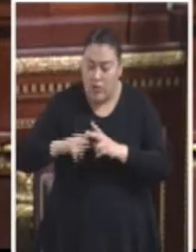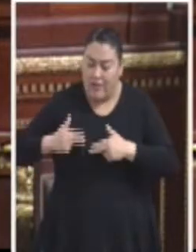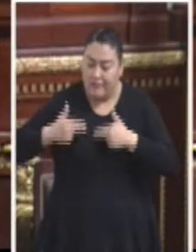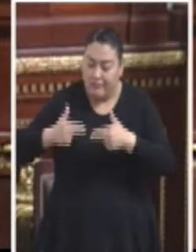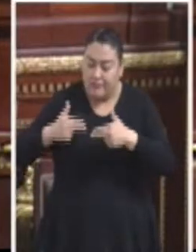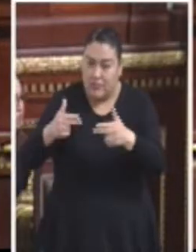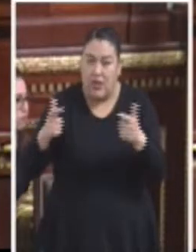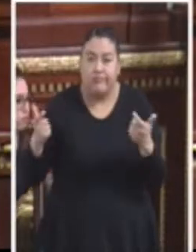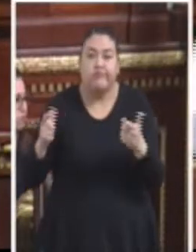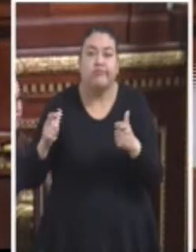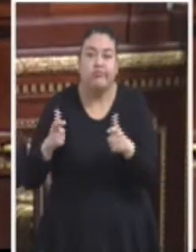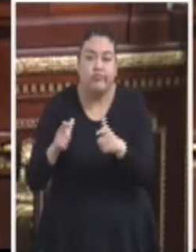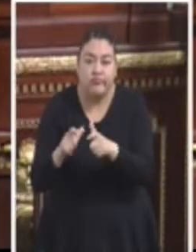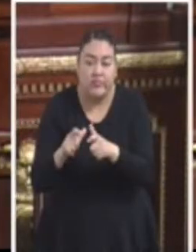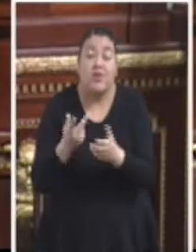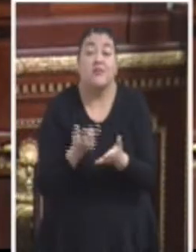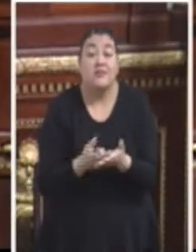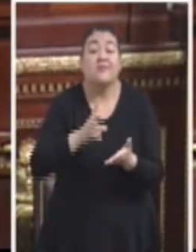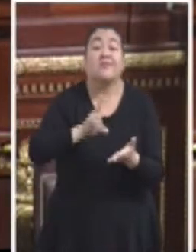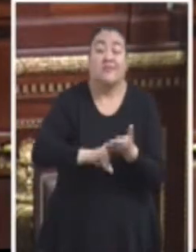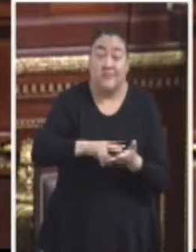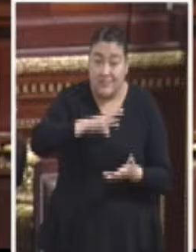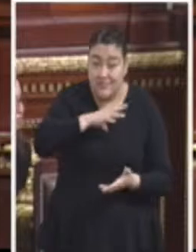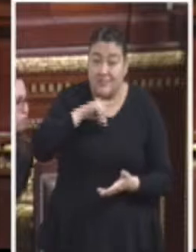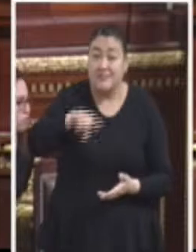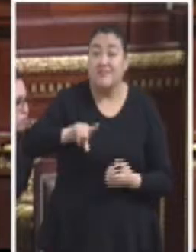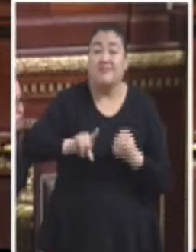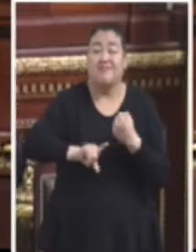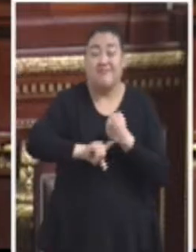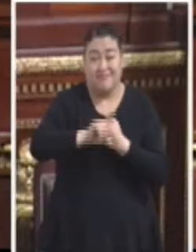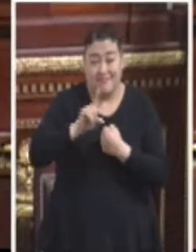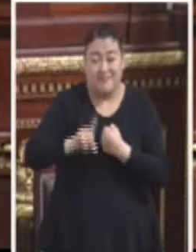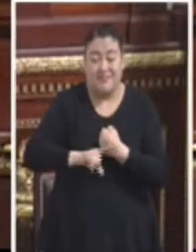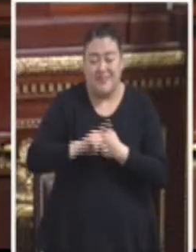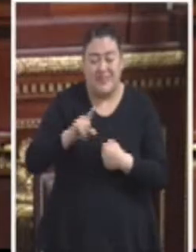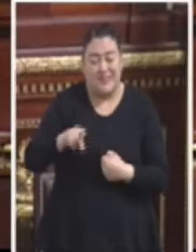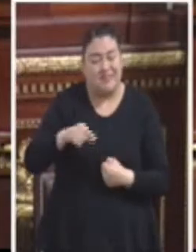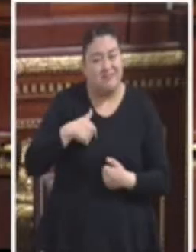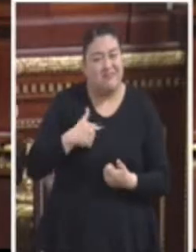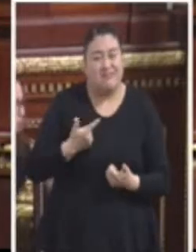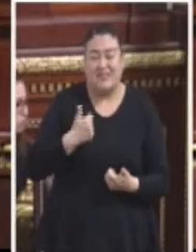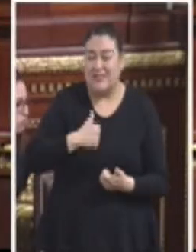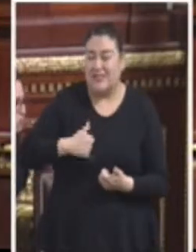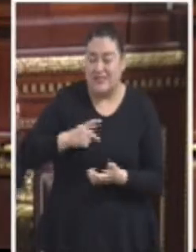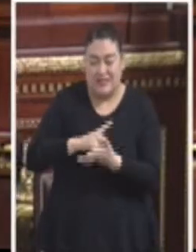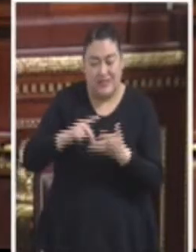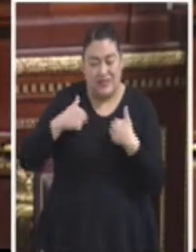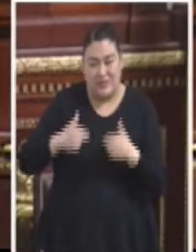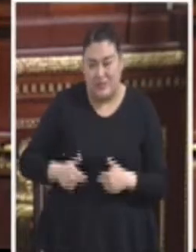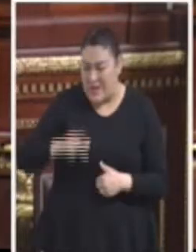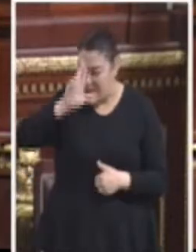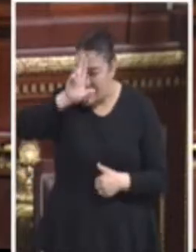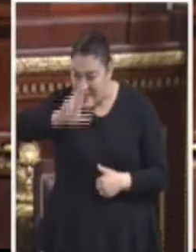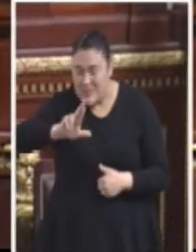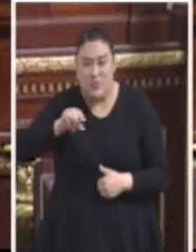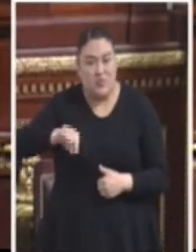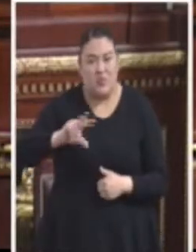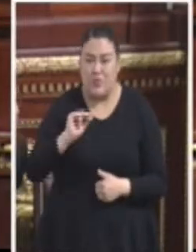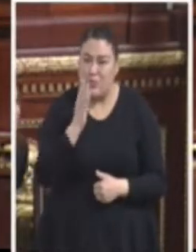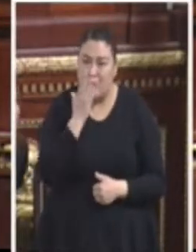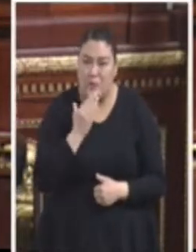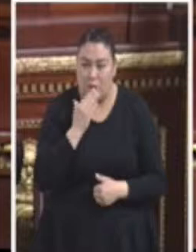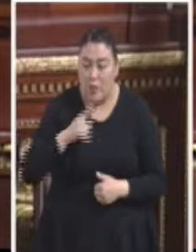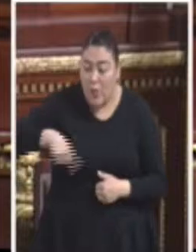país, sino que además representa una grave violación a los derechos fundamentales de